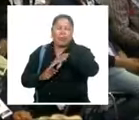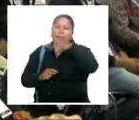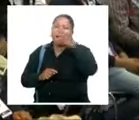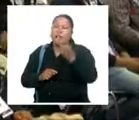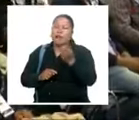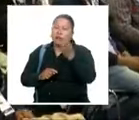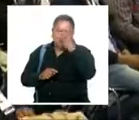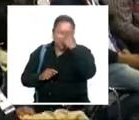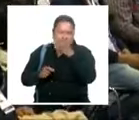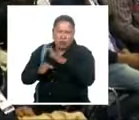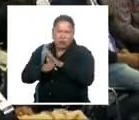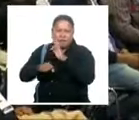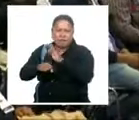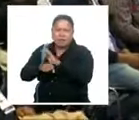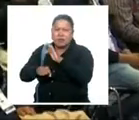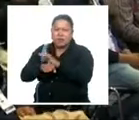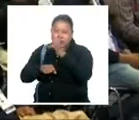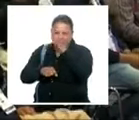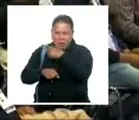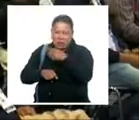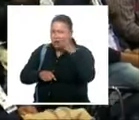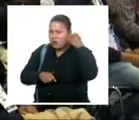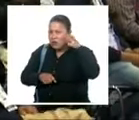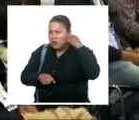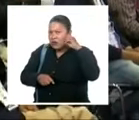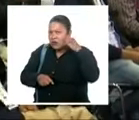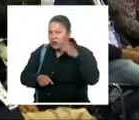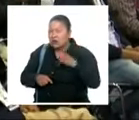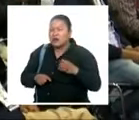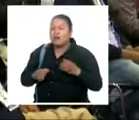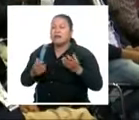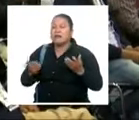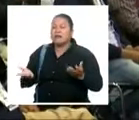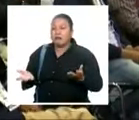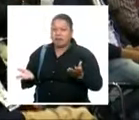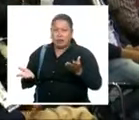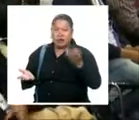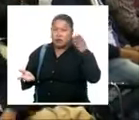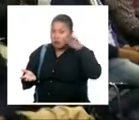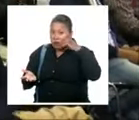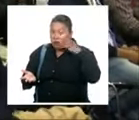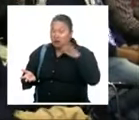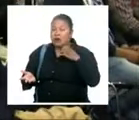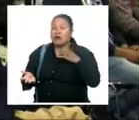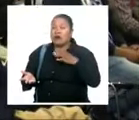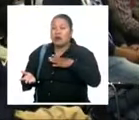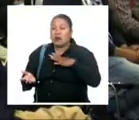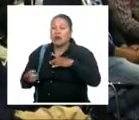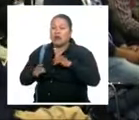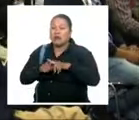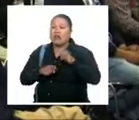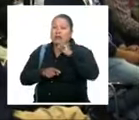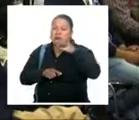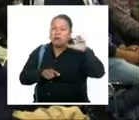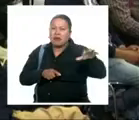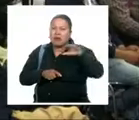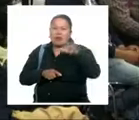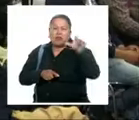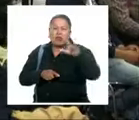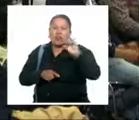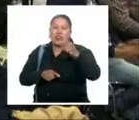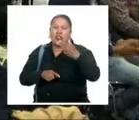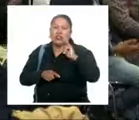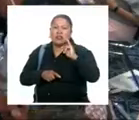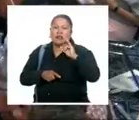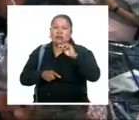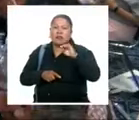qué beneficios traerá para Oaxaca? Y también sabemos que en Oaxaca hay más barrios, por ejemplo, el de Xochimilco. ¿Cómo se trabajará para